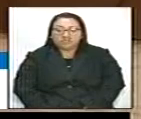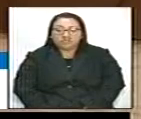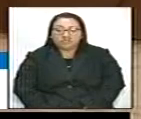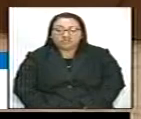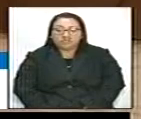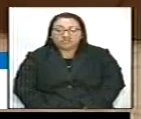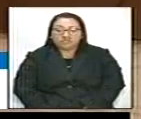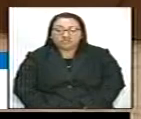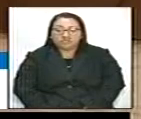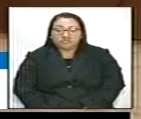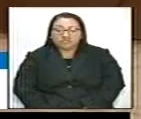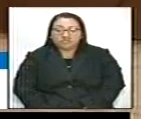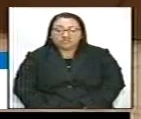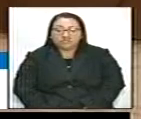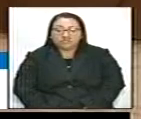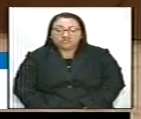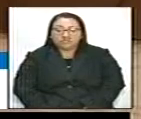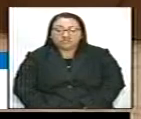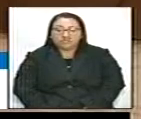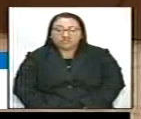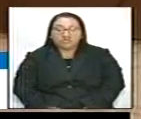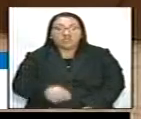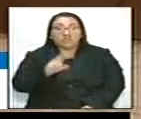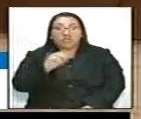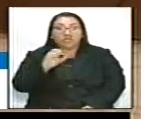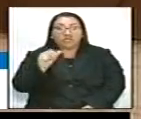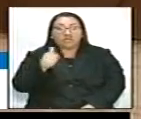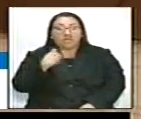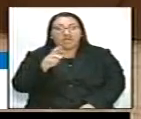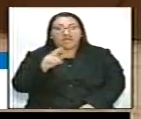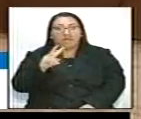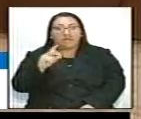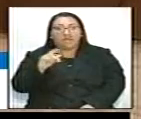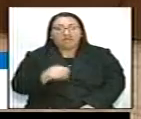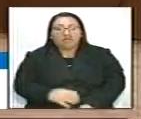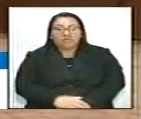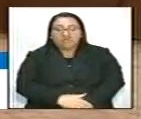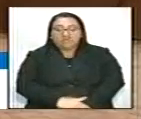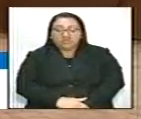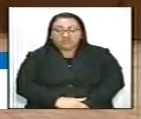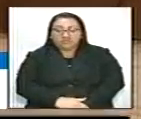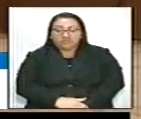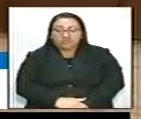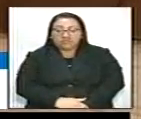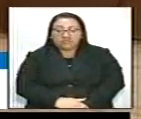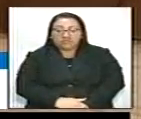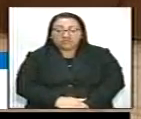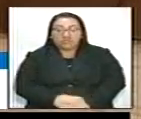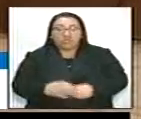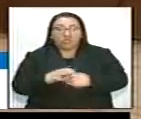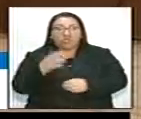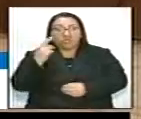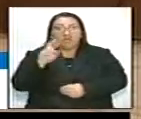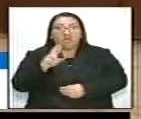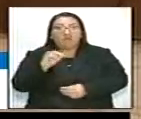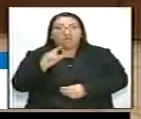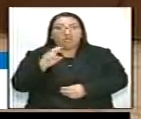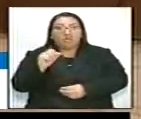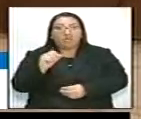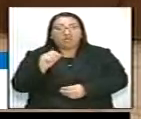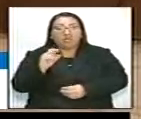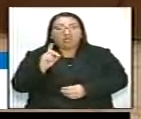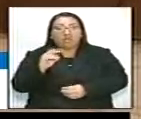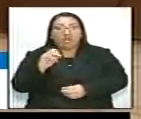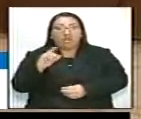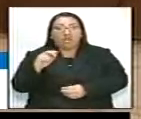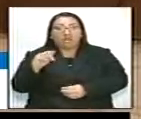Accesitario, Echevarría Guamán, Cuadros Candia, Herrera Arévalo. Grupo Parlamentario Unidos por la República, congresista Donaire